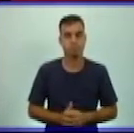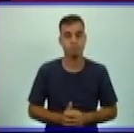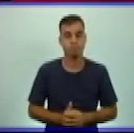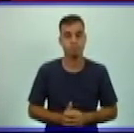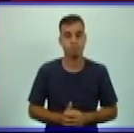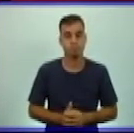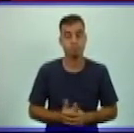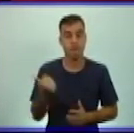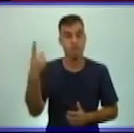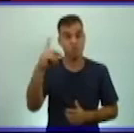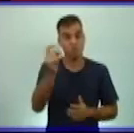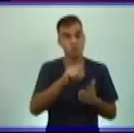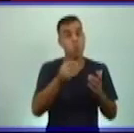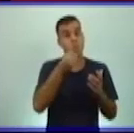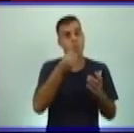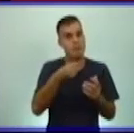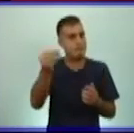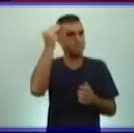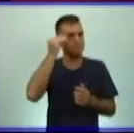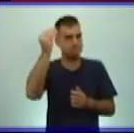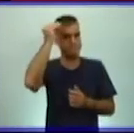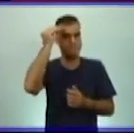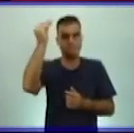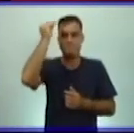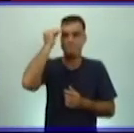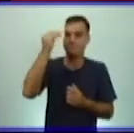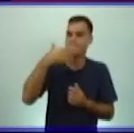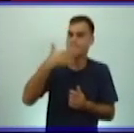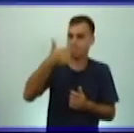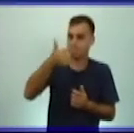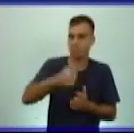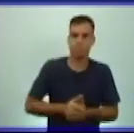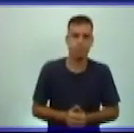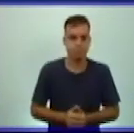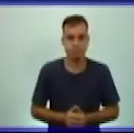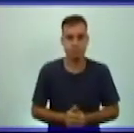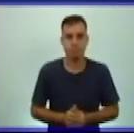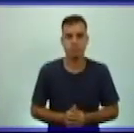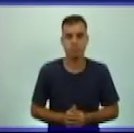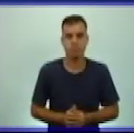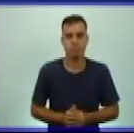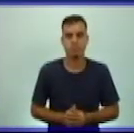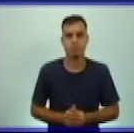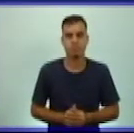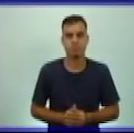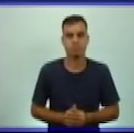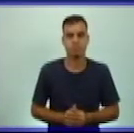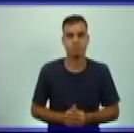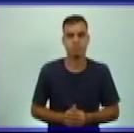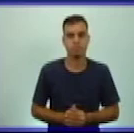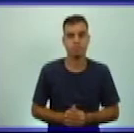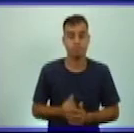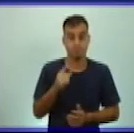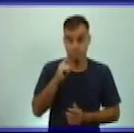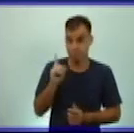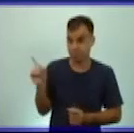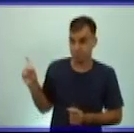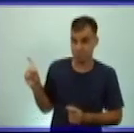resultado efectivo del conocimiento en ustedes. Les muestro A continuación,